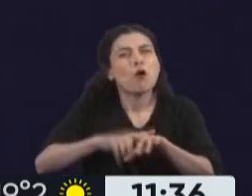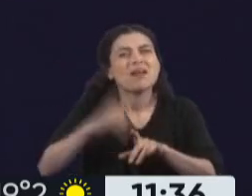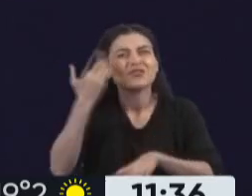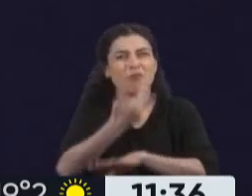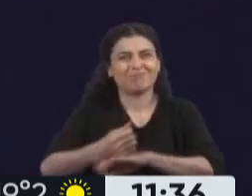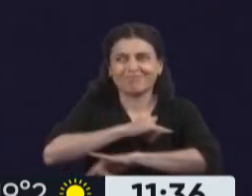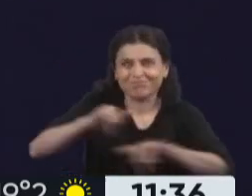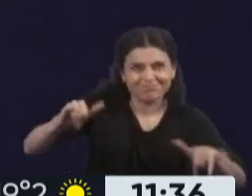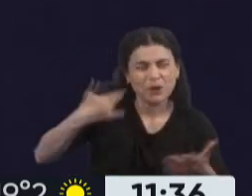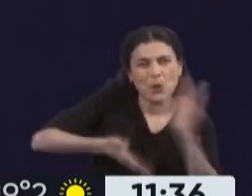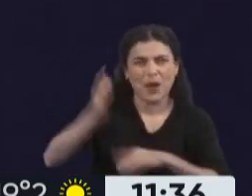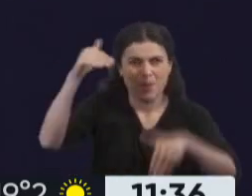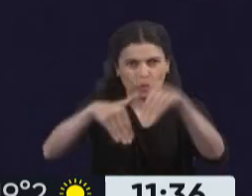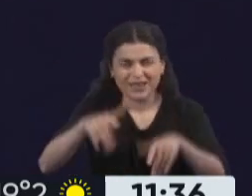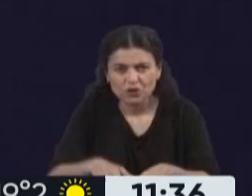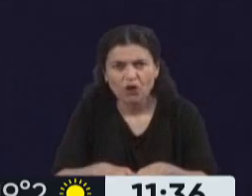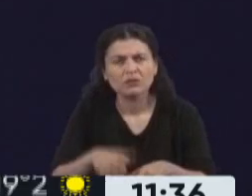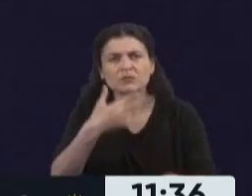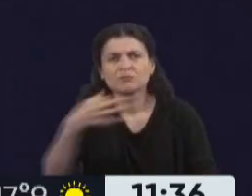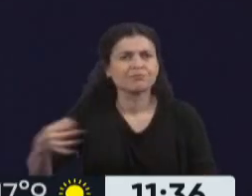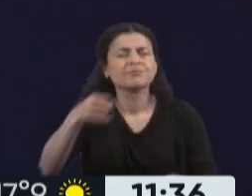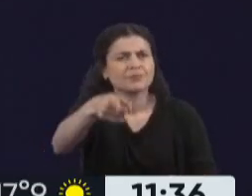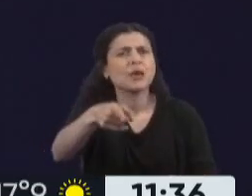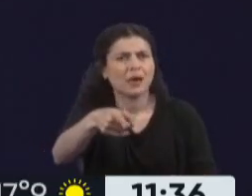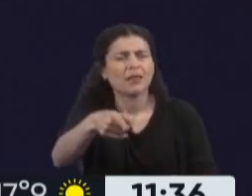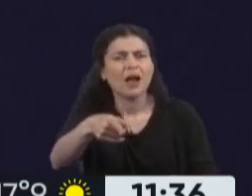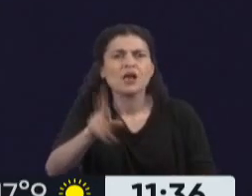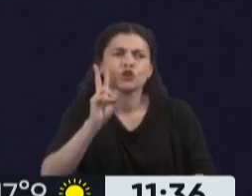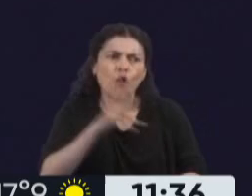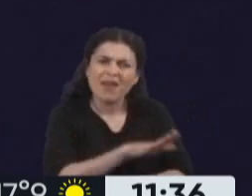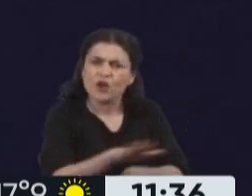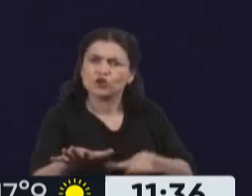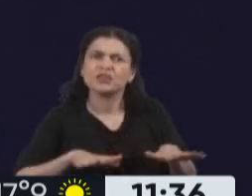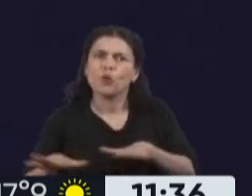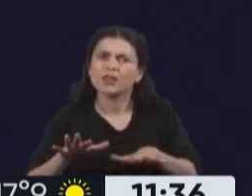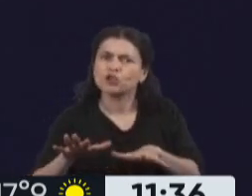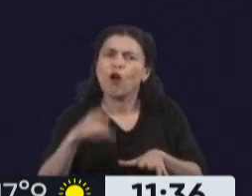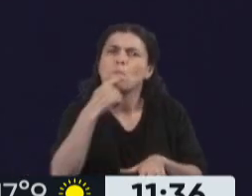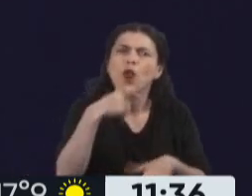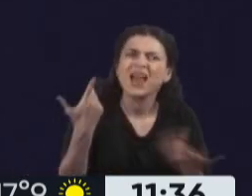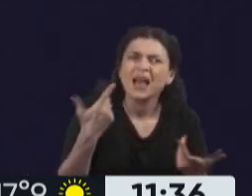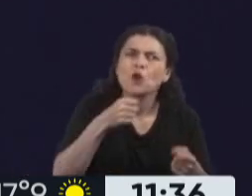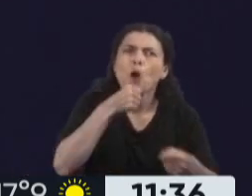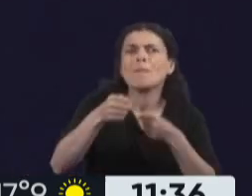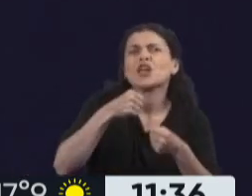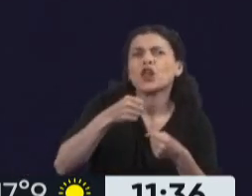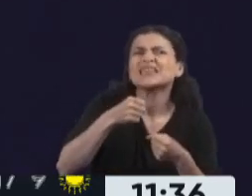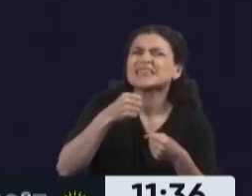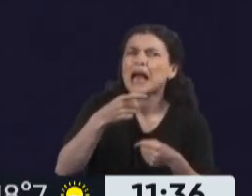y es cierto que el apoyo en tal caso uno lo percibía hacia otros candidatos. O sea, no importa, sea el que